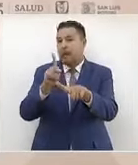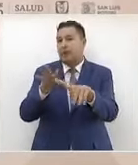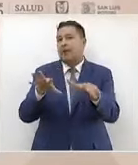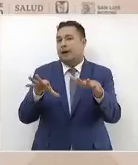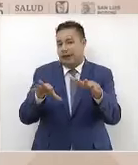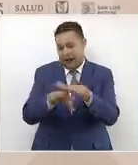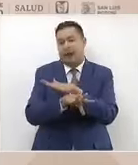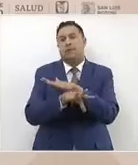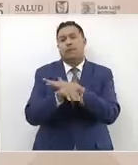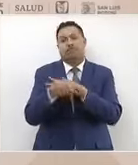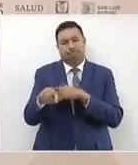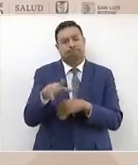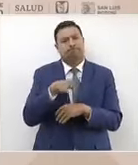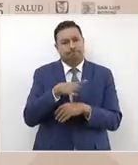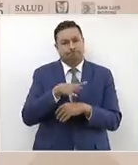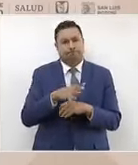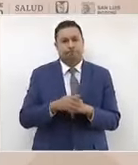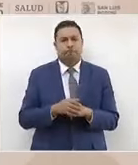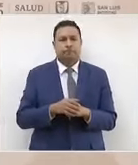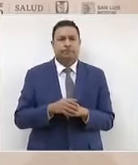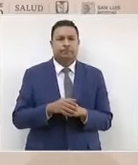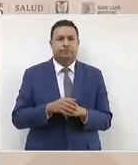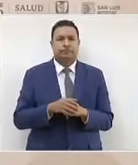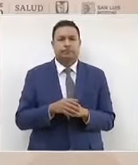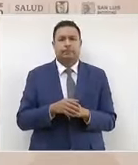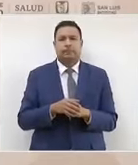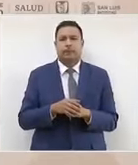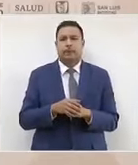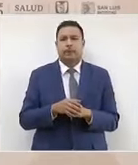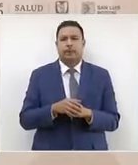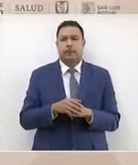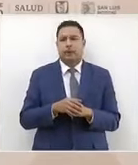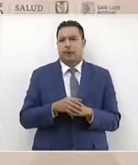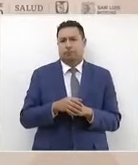eso es lo que viene. Y cualquiera de los que están,